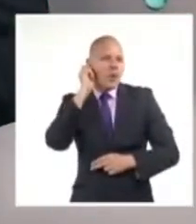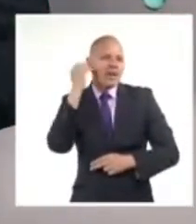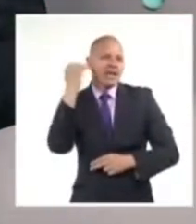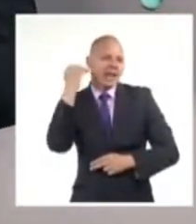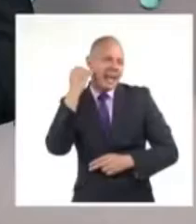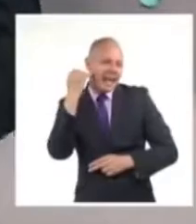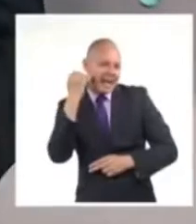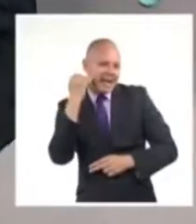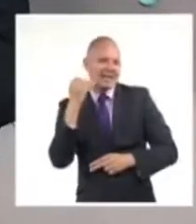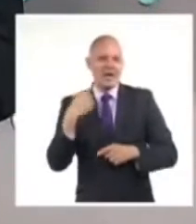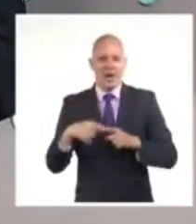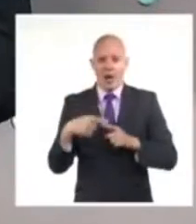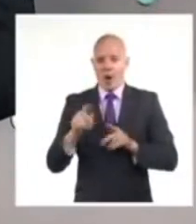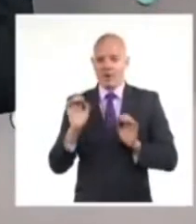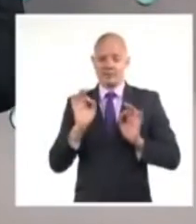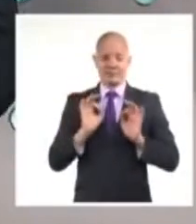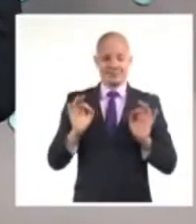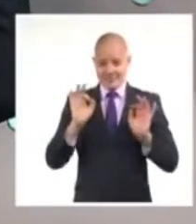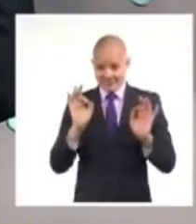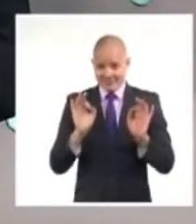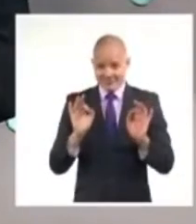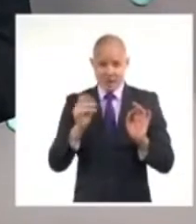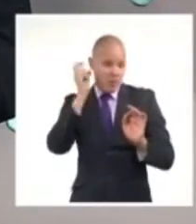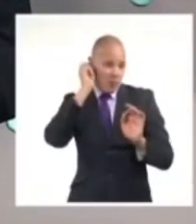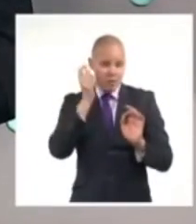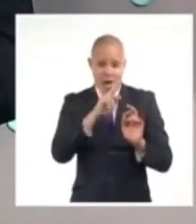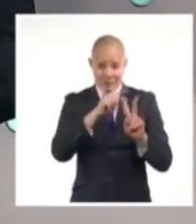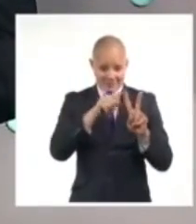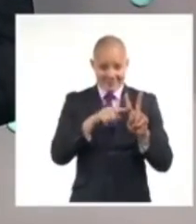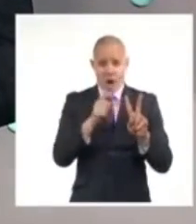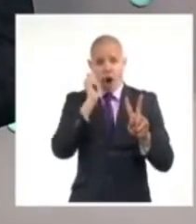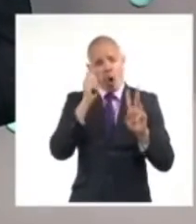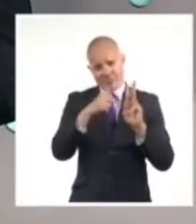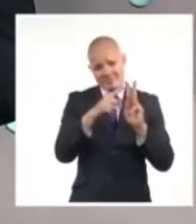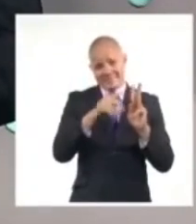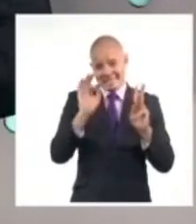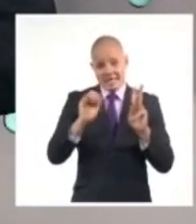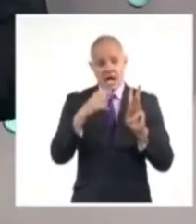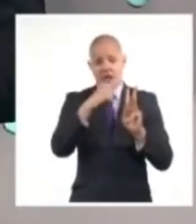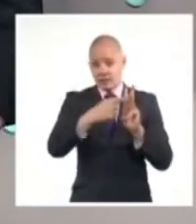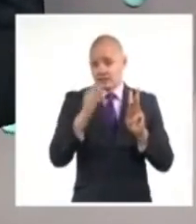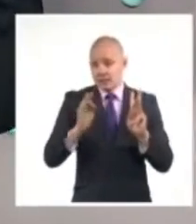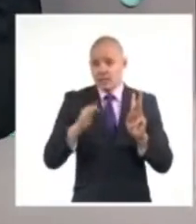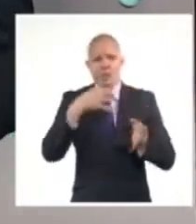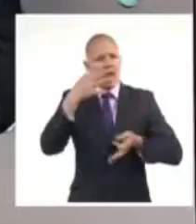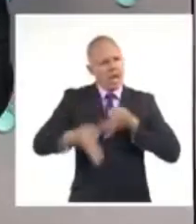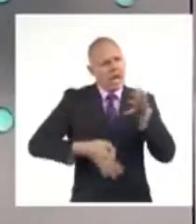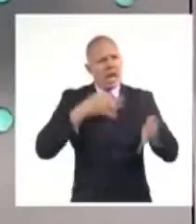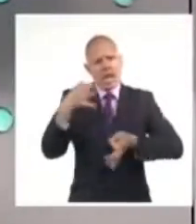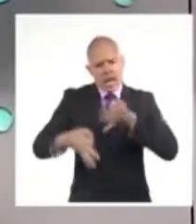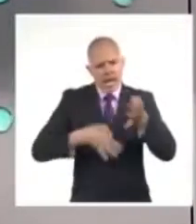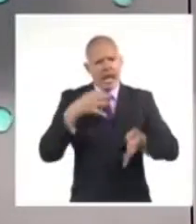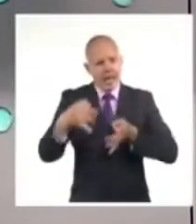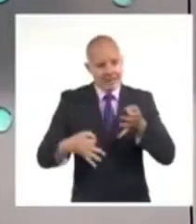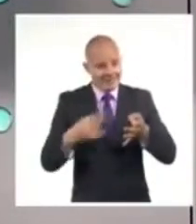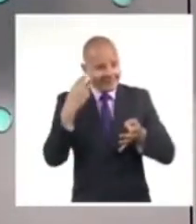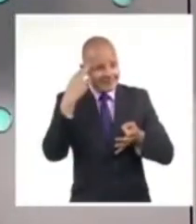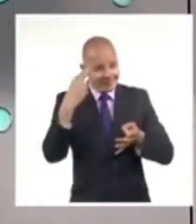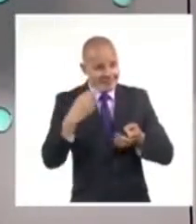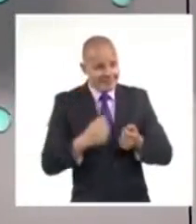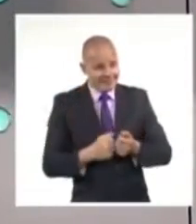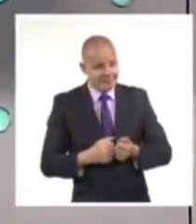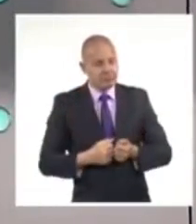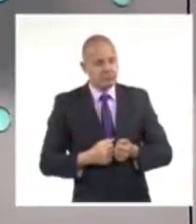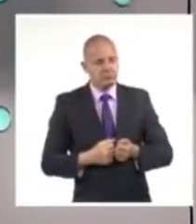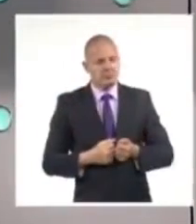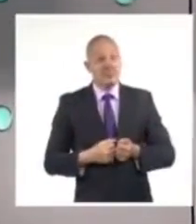visto a otras importantes personalidades que desde otras áreas del conocimiento también han tributado. Pero fíjense que cuando hemos visto al profesor